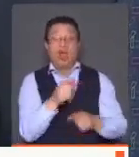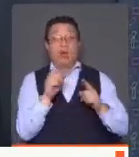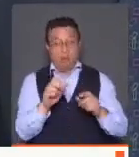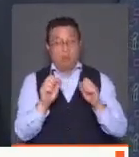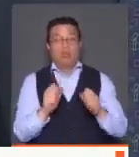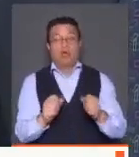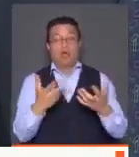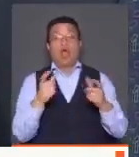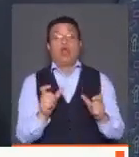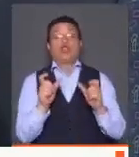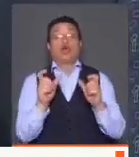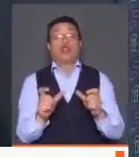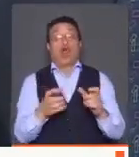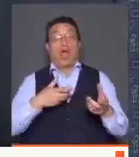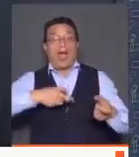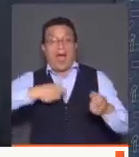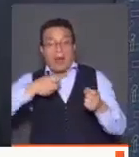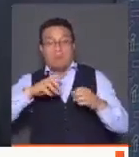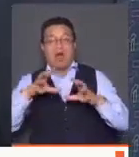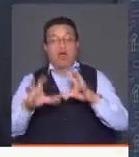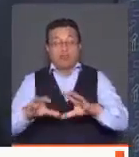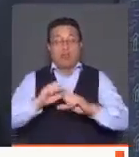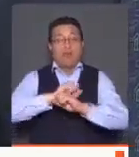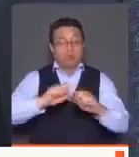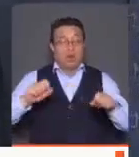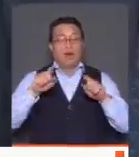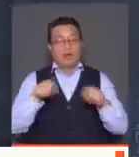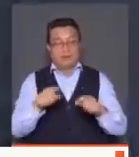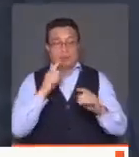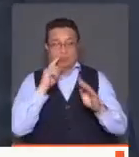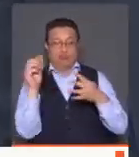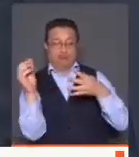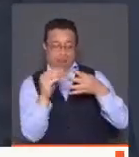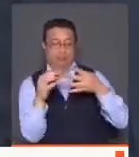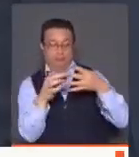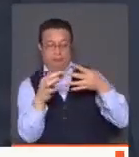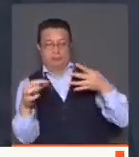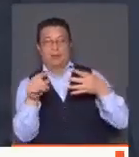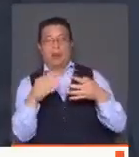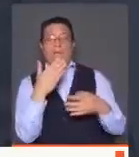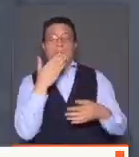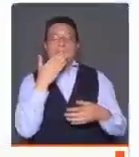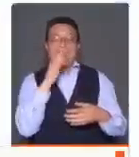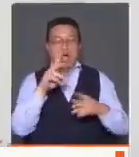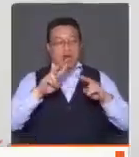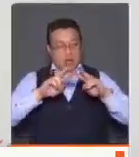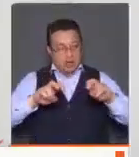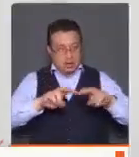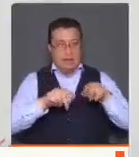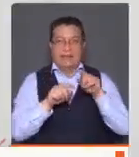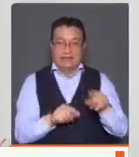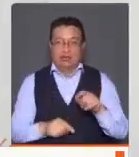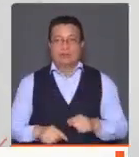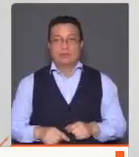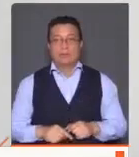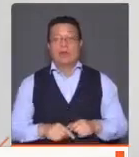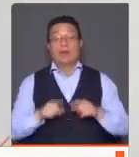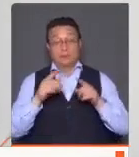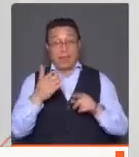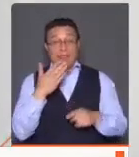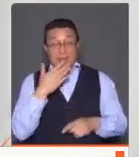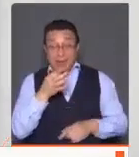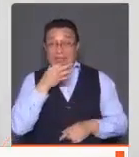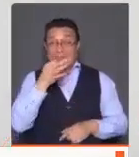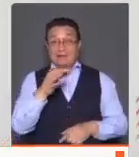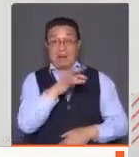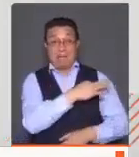a ser por control de armas y artefactos explosivos que es el tipo de querella que nos ha dado mejores resultados en Casos similares Eso sí como también mencionó la